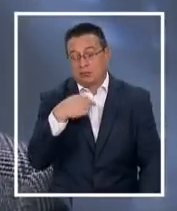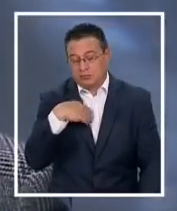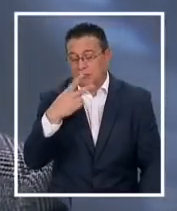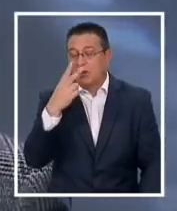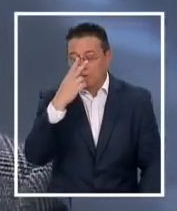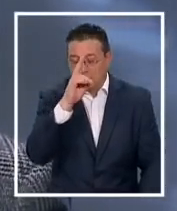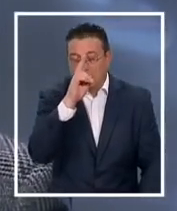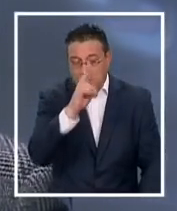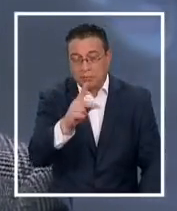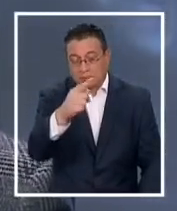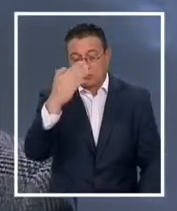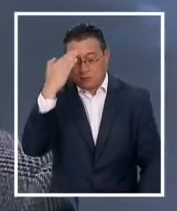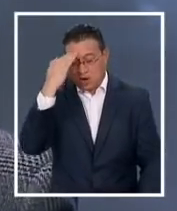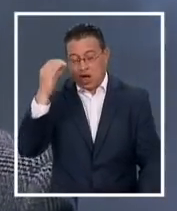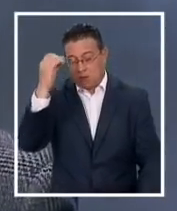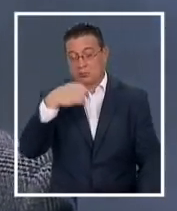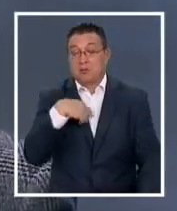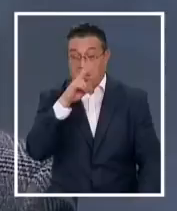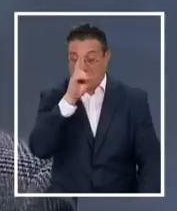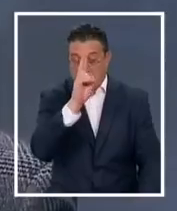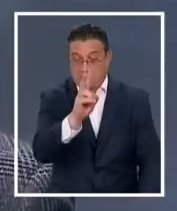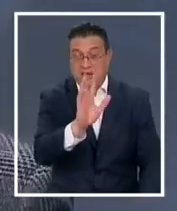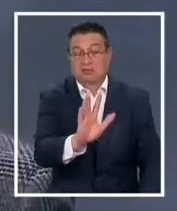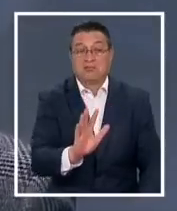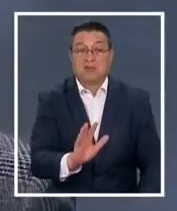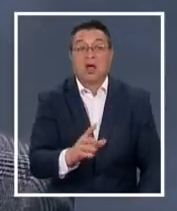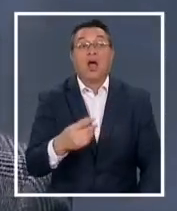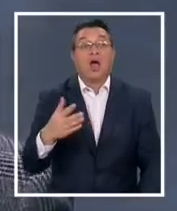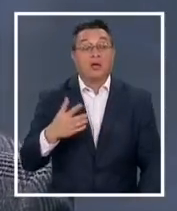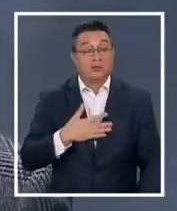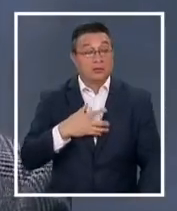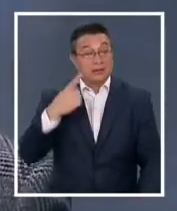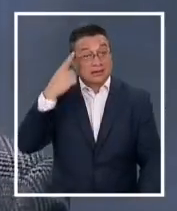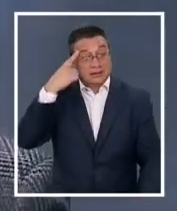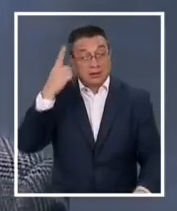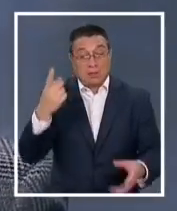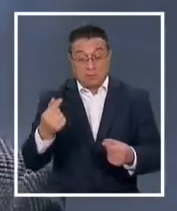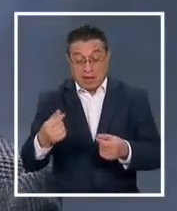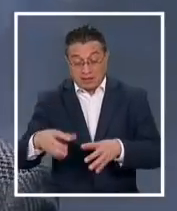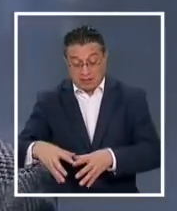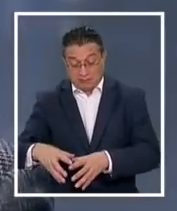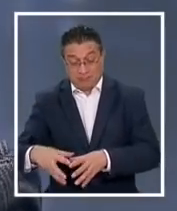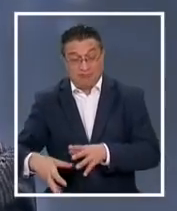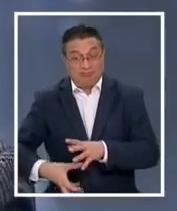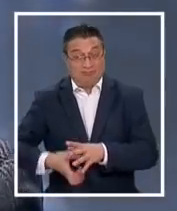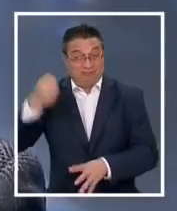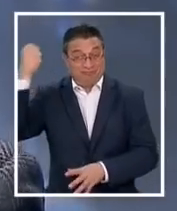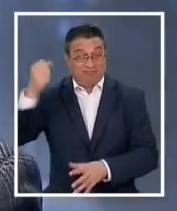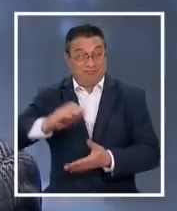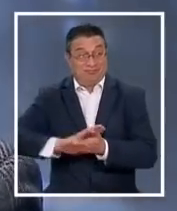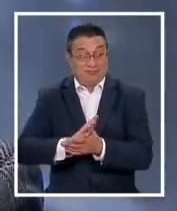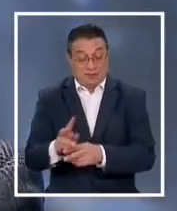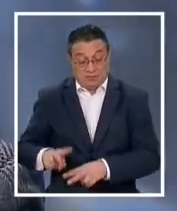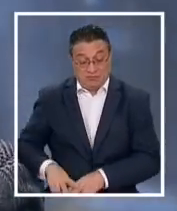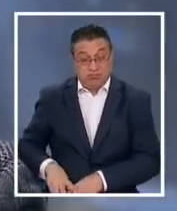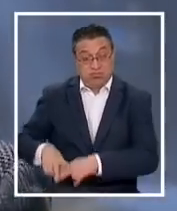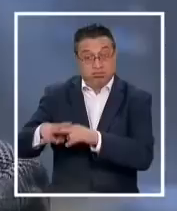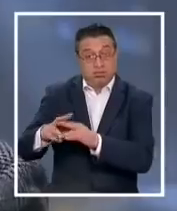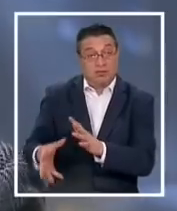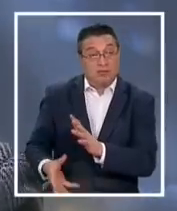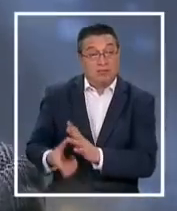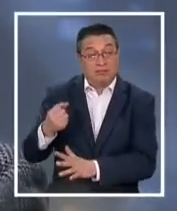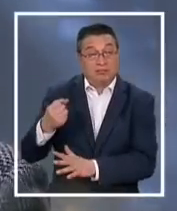respeto sus convicciones. Yo creo que romper el chanchito, el fondo,